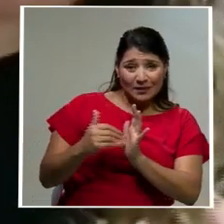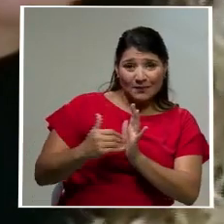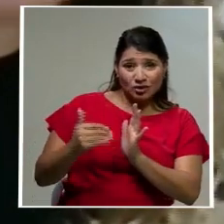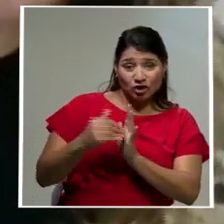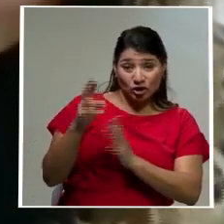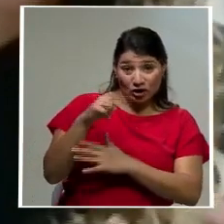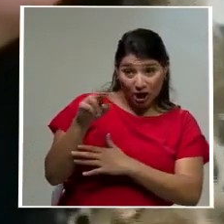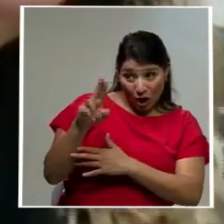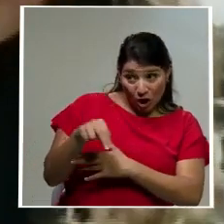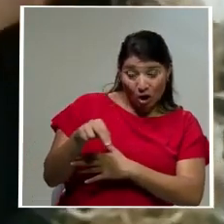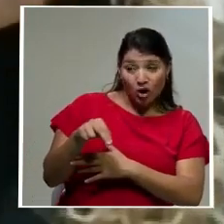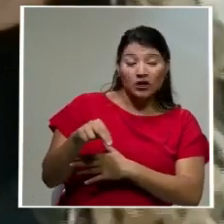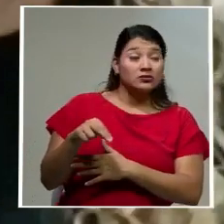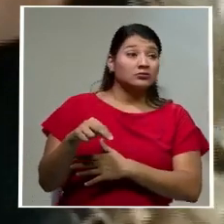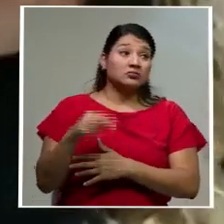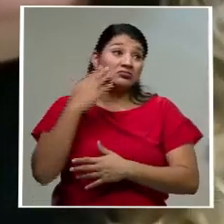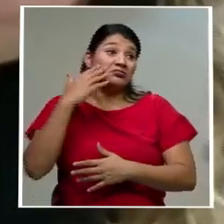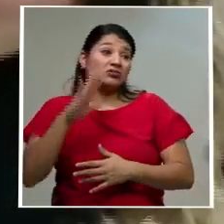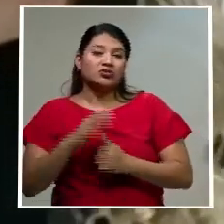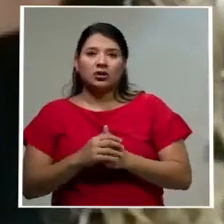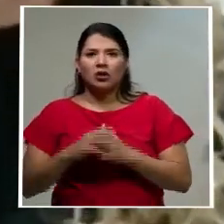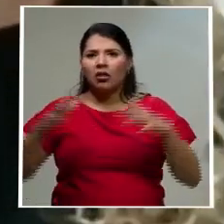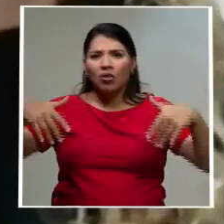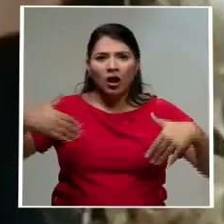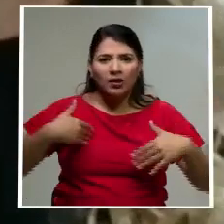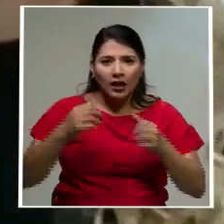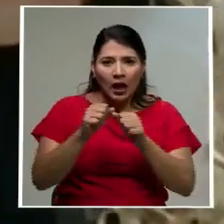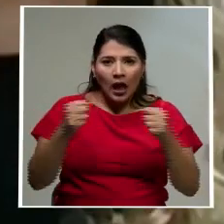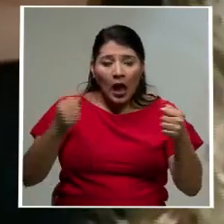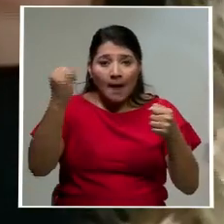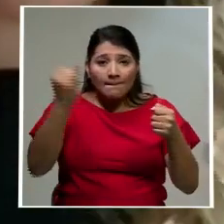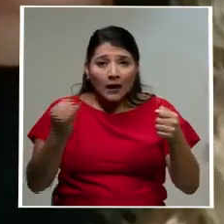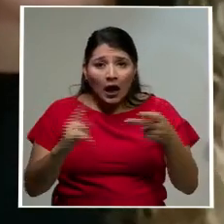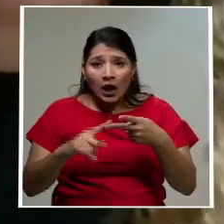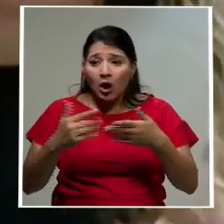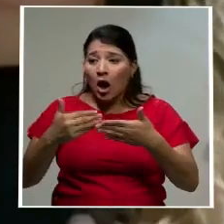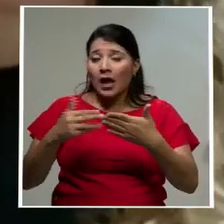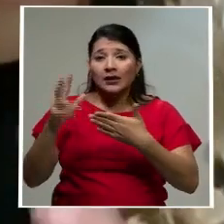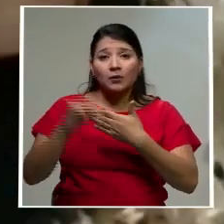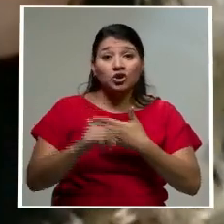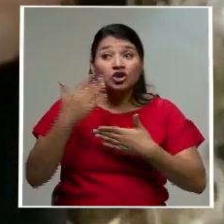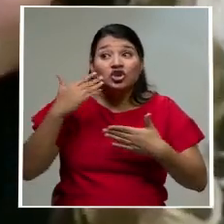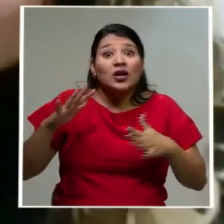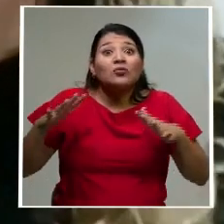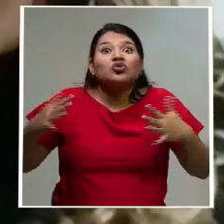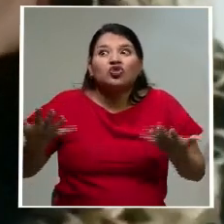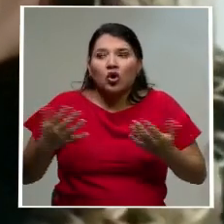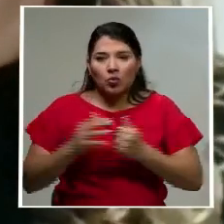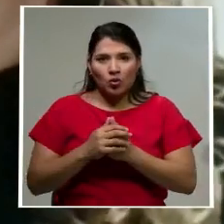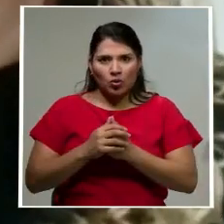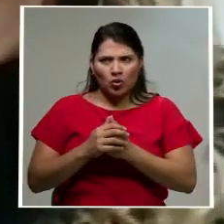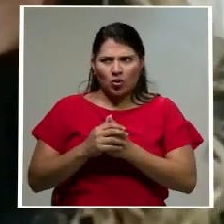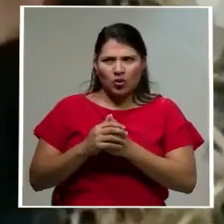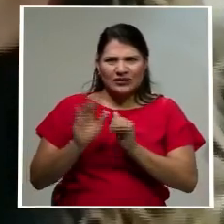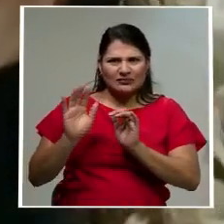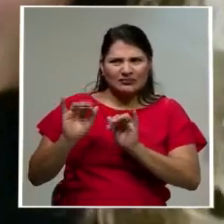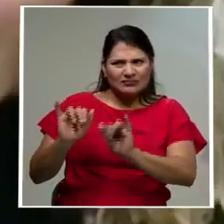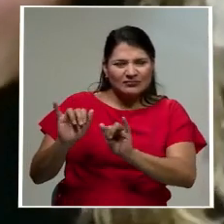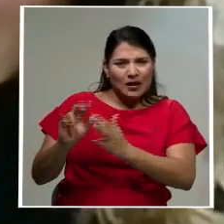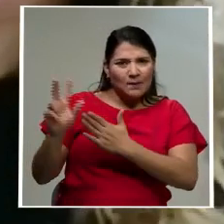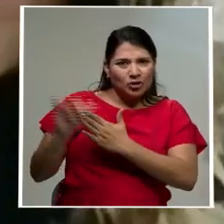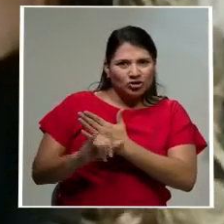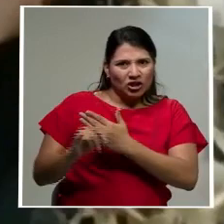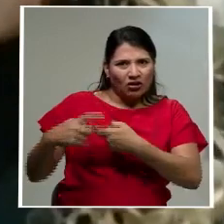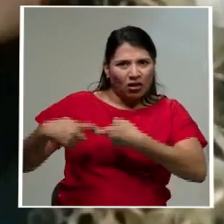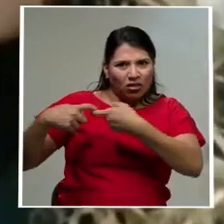No ha presentado planos, no ha presentado anteproyectos, no sabemos en qué estado quedaron las obras que quedaron abandonadas, pero además